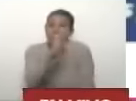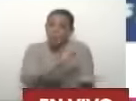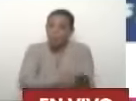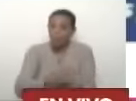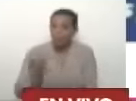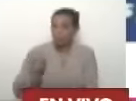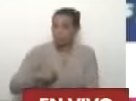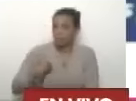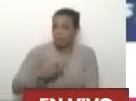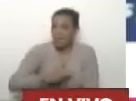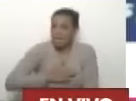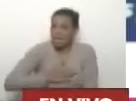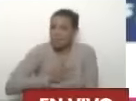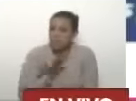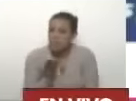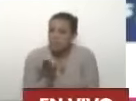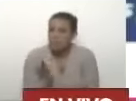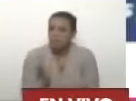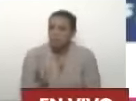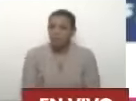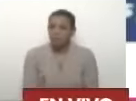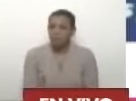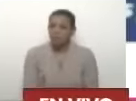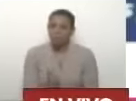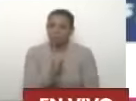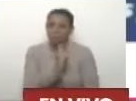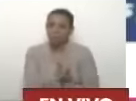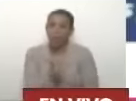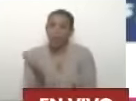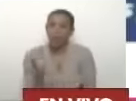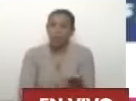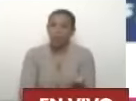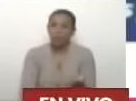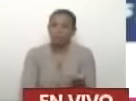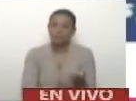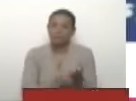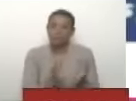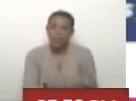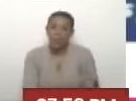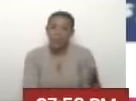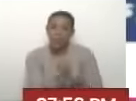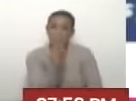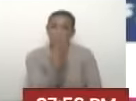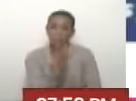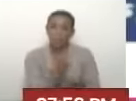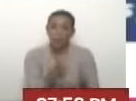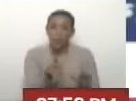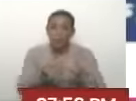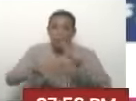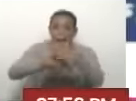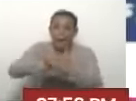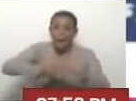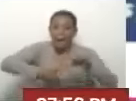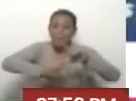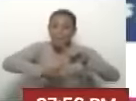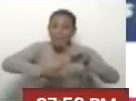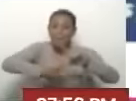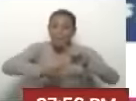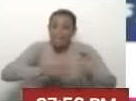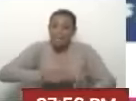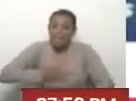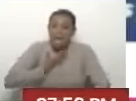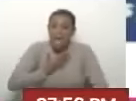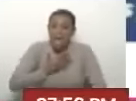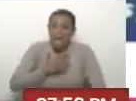pretenden imponerse para volver a recolonizar a América Latina y